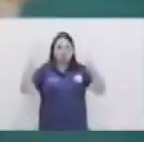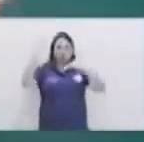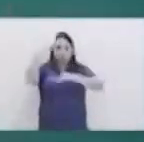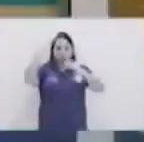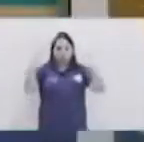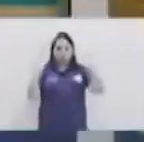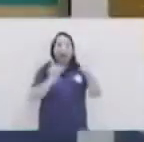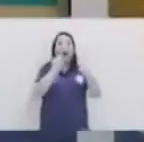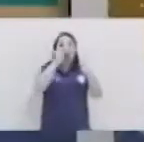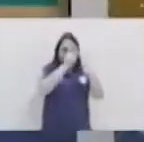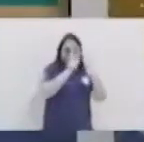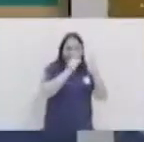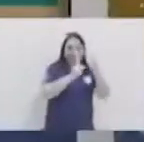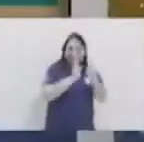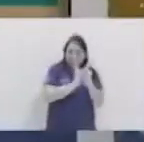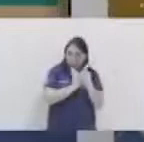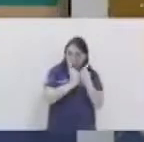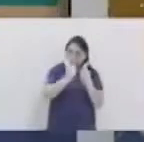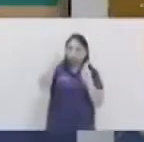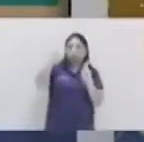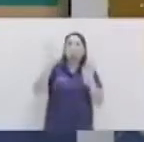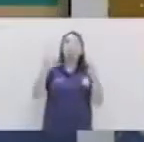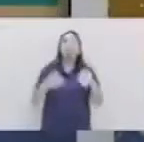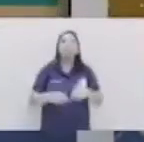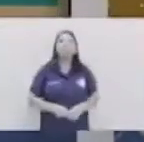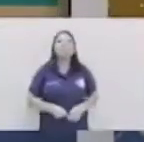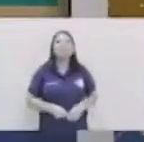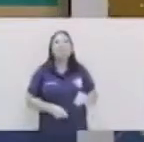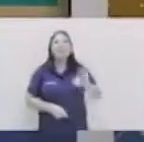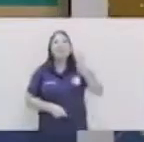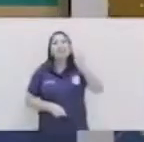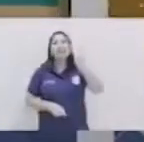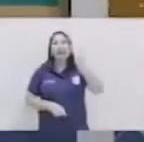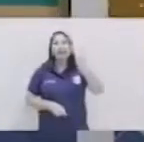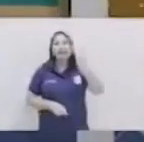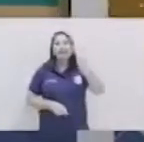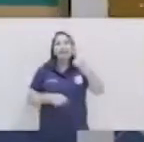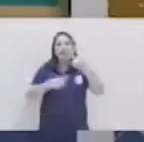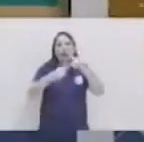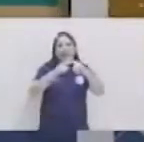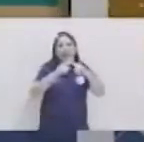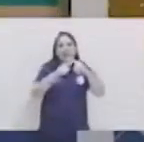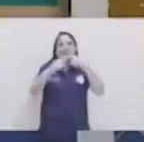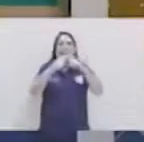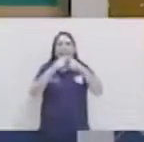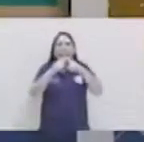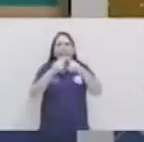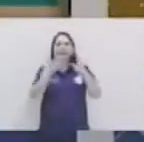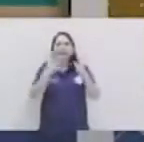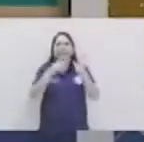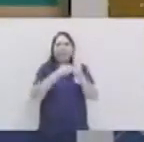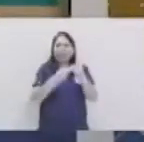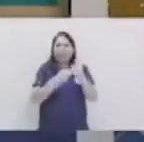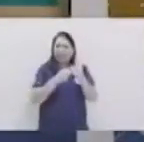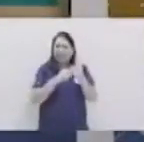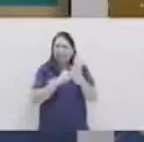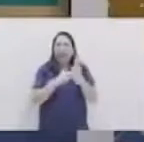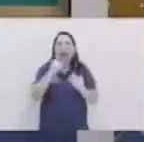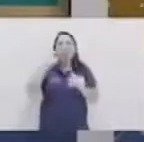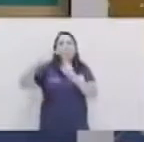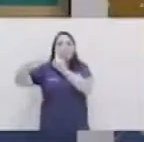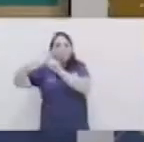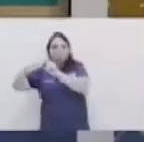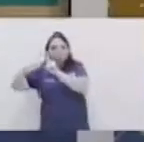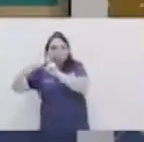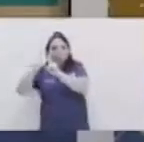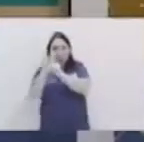plano cartesiano. 3 en X. Entonces recordemos que el valor de X es positivo